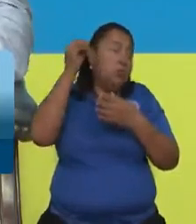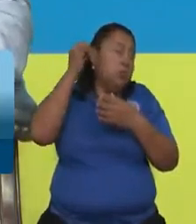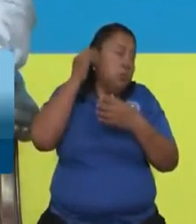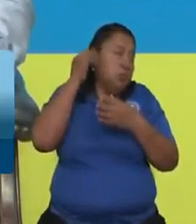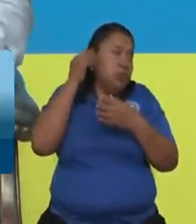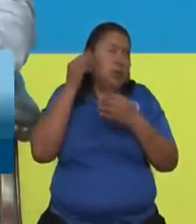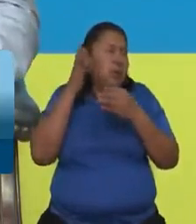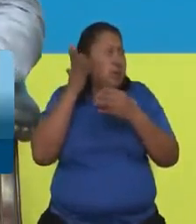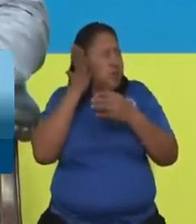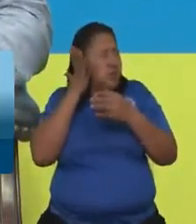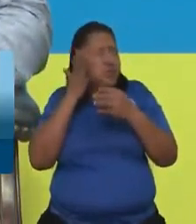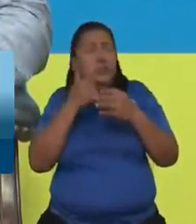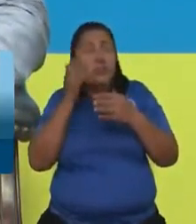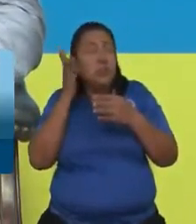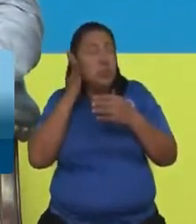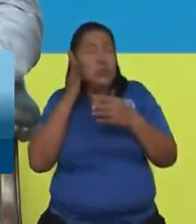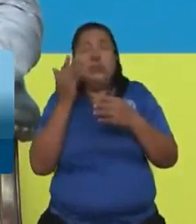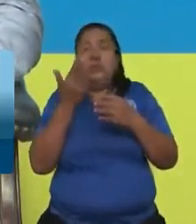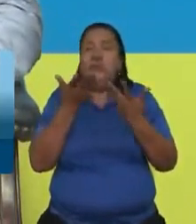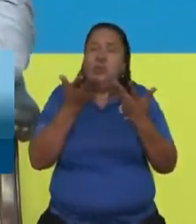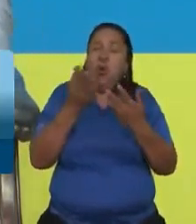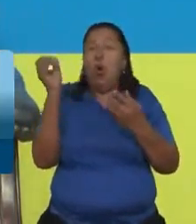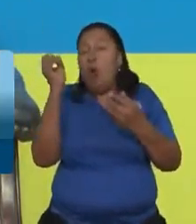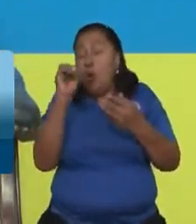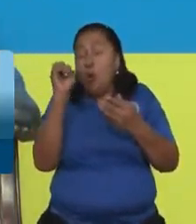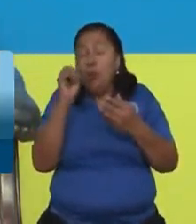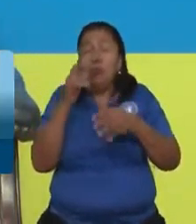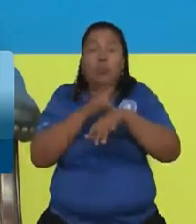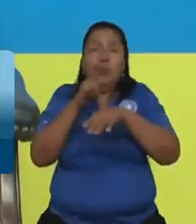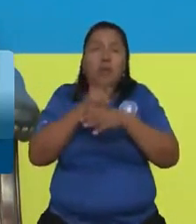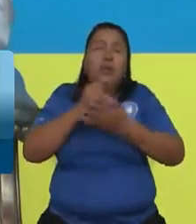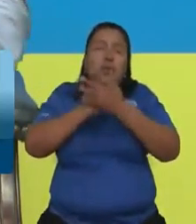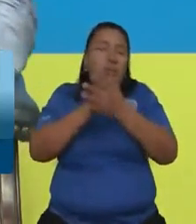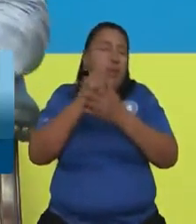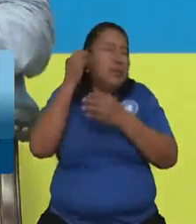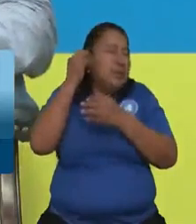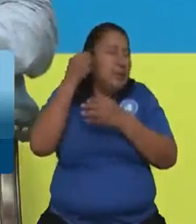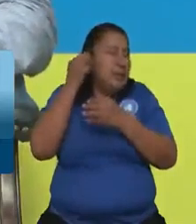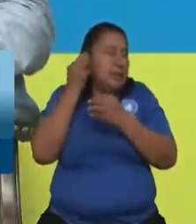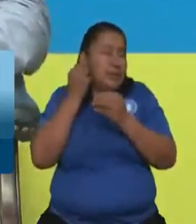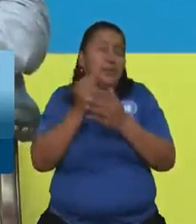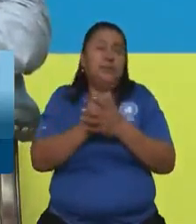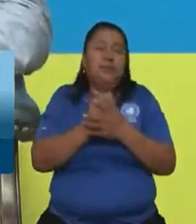agüita salga o es bueno que se quede adentro? Pues,